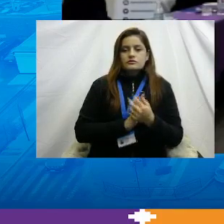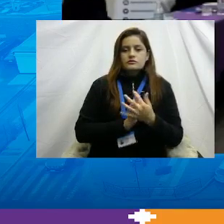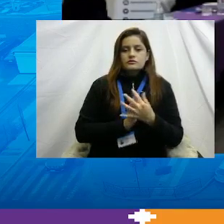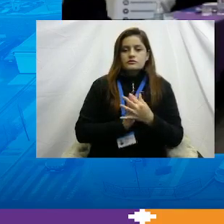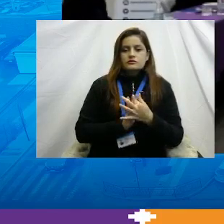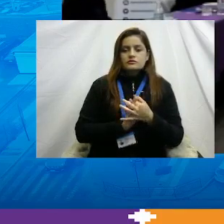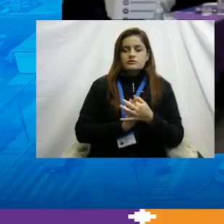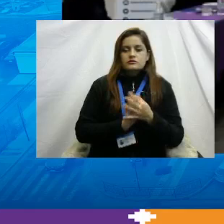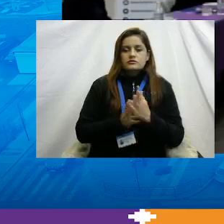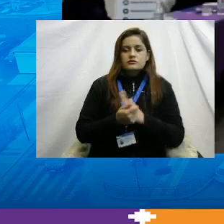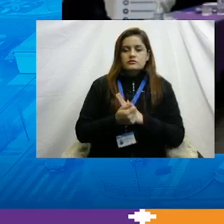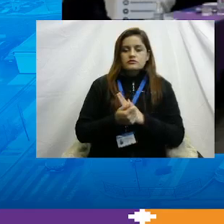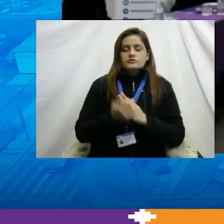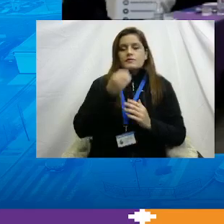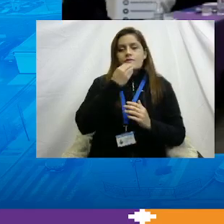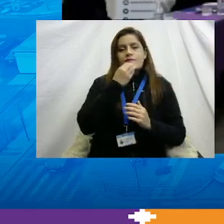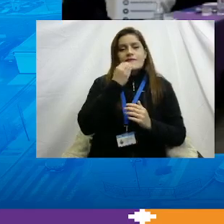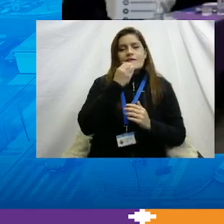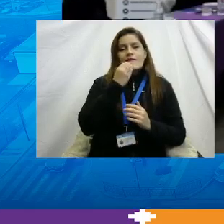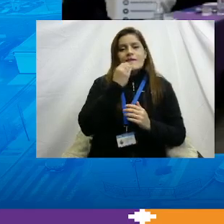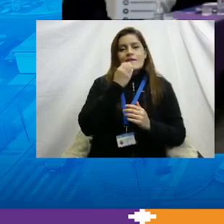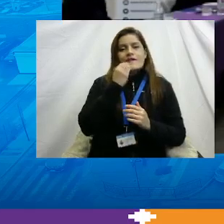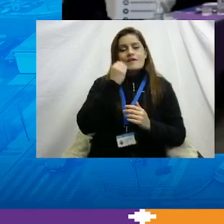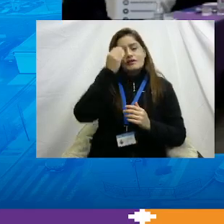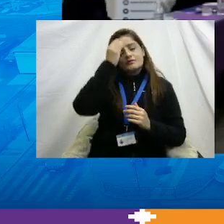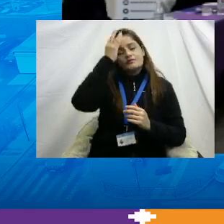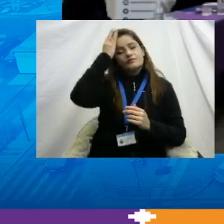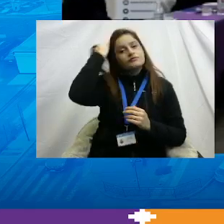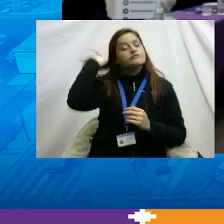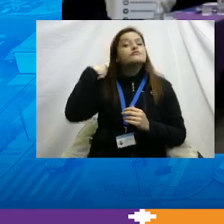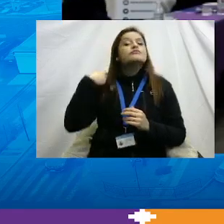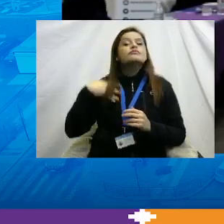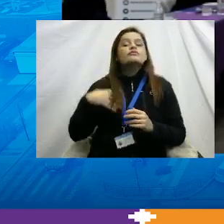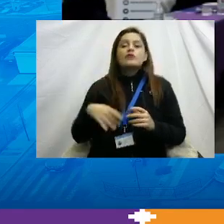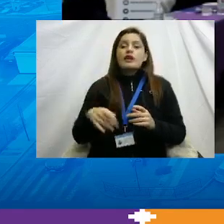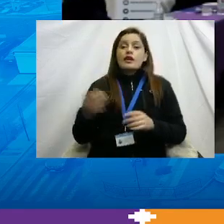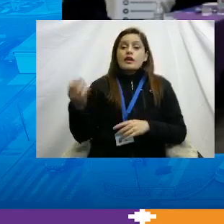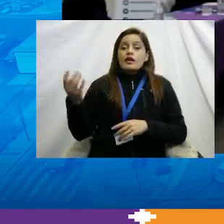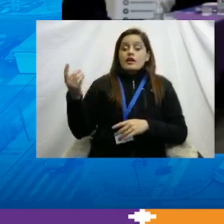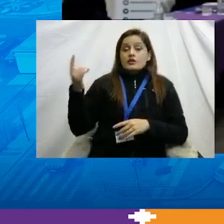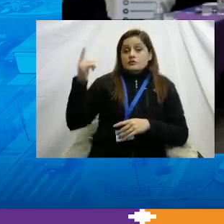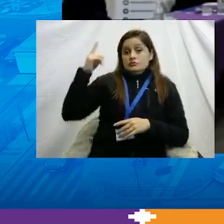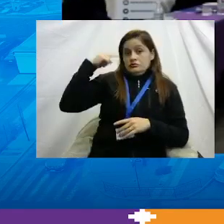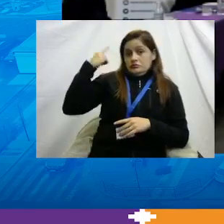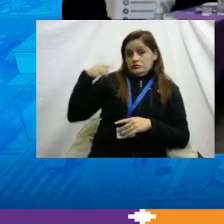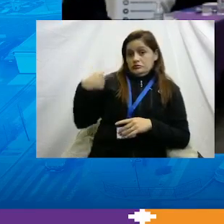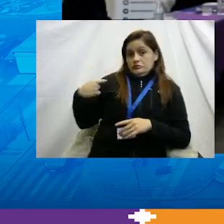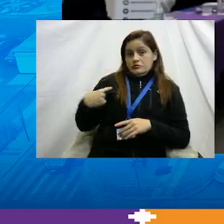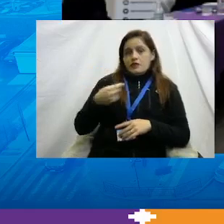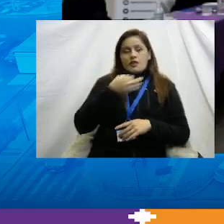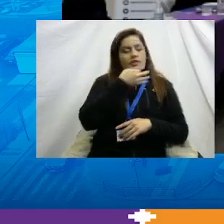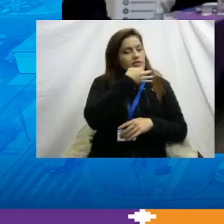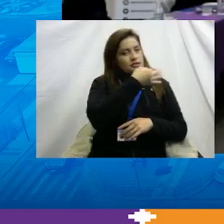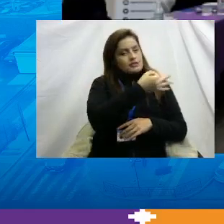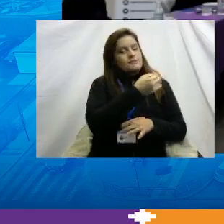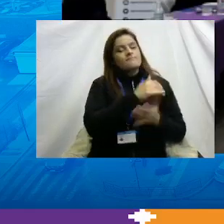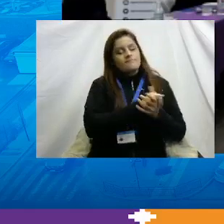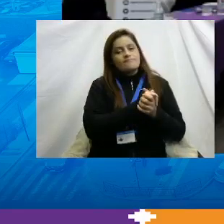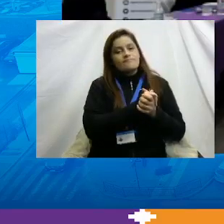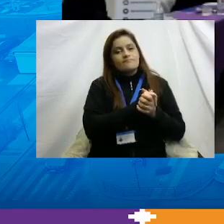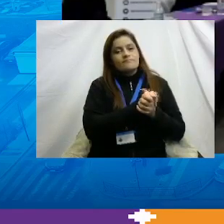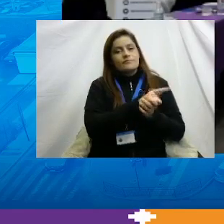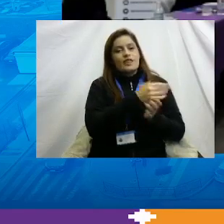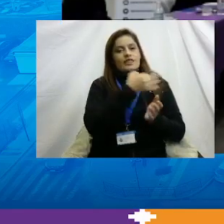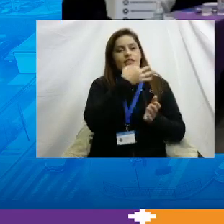Gracias, concejal. Como son varios puntos, hay algunos que vamos a omitir, pero sí vamos a hacer las solicitudes, como compra